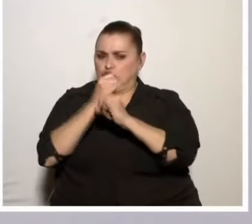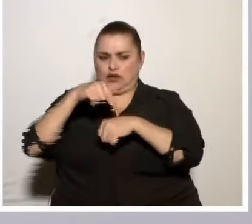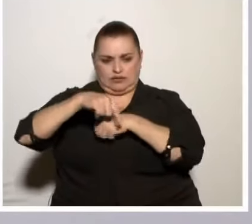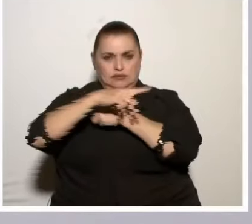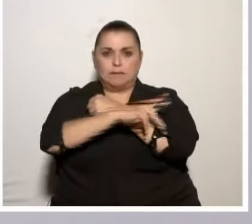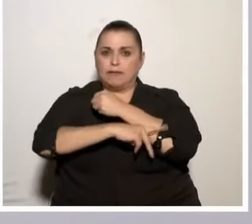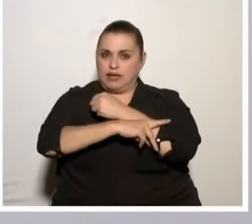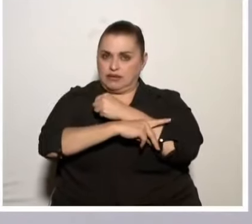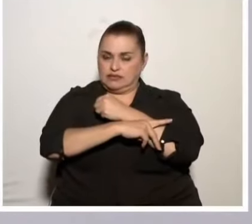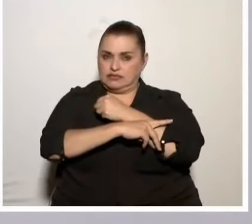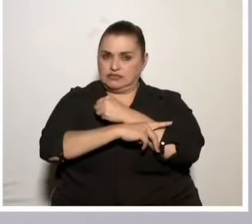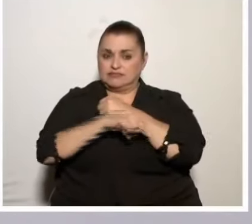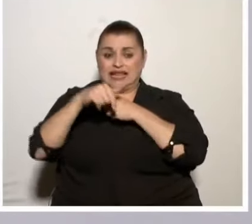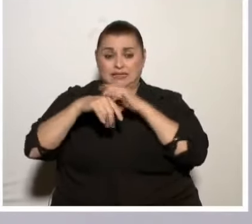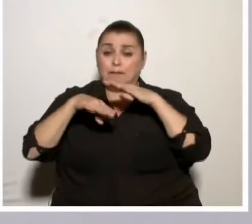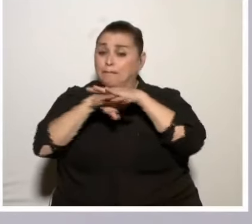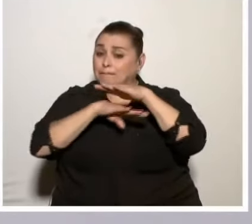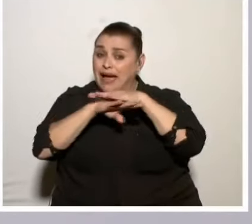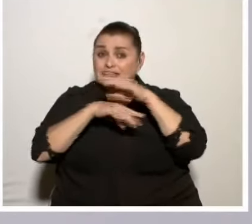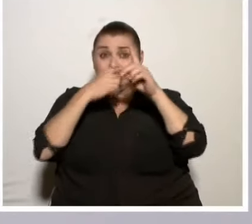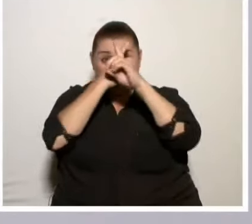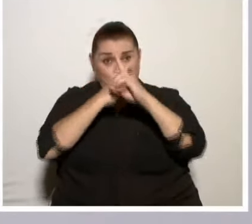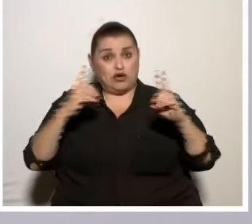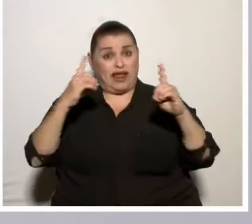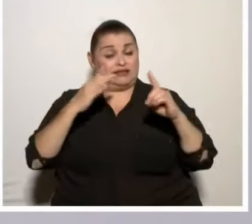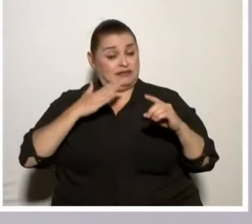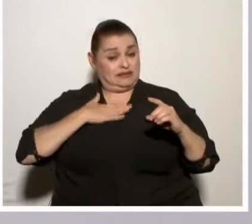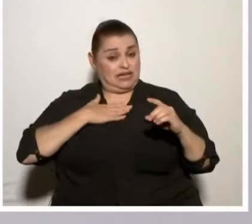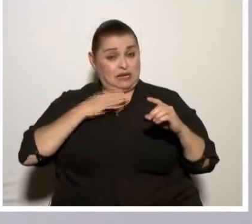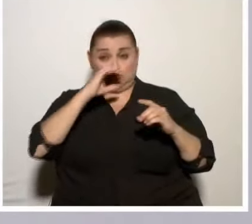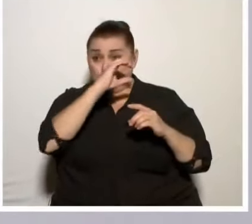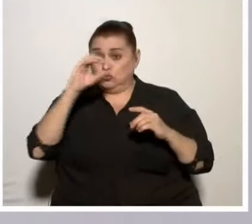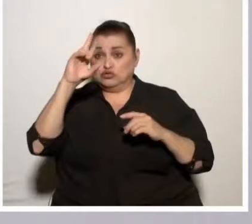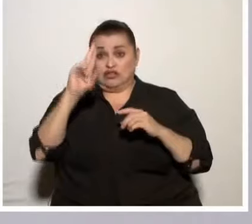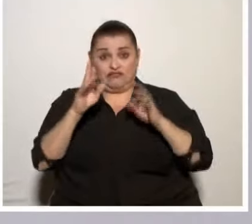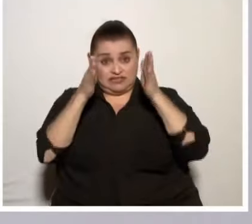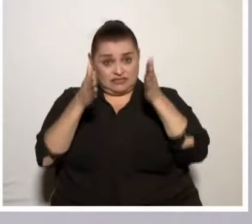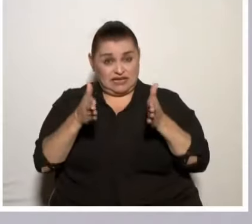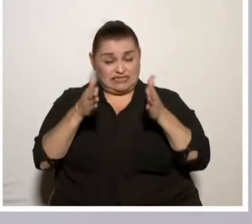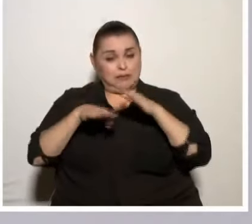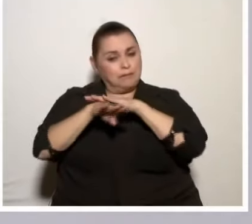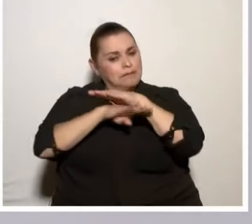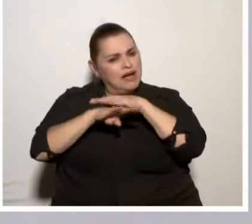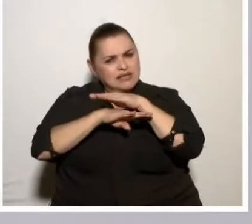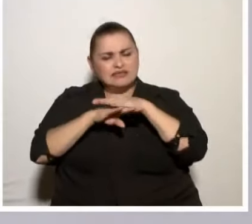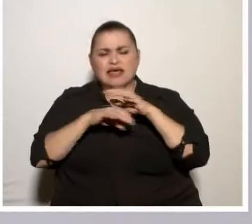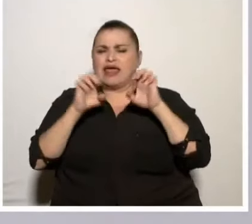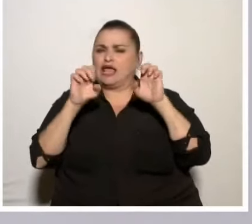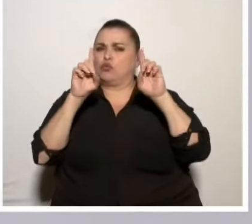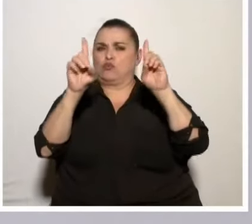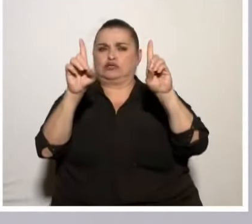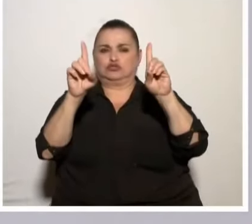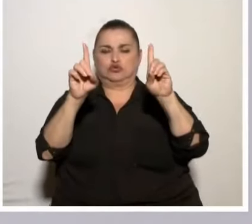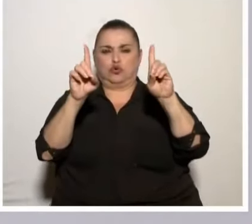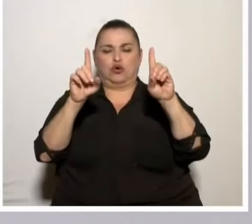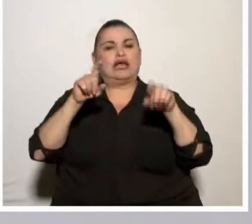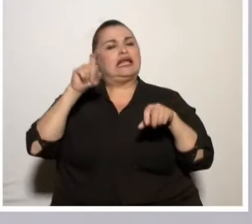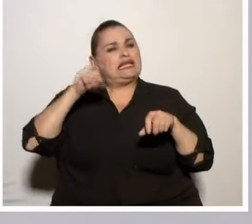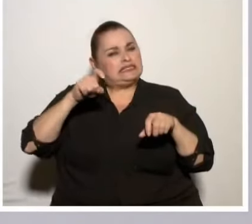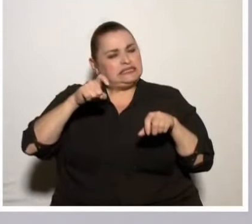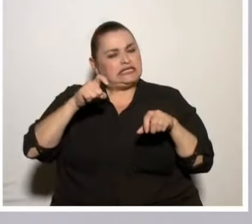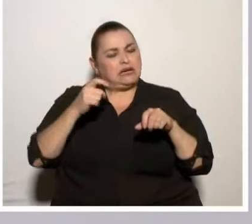país, porque esta base democrática que tenemos como costarricenses está basada en una educación que necesitamos que